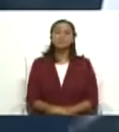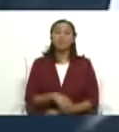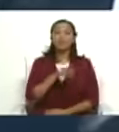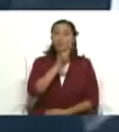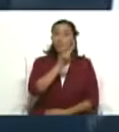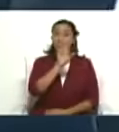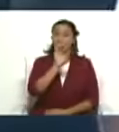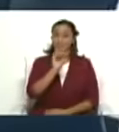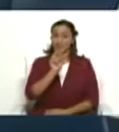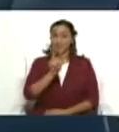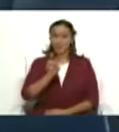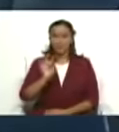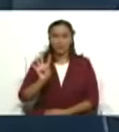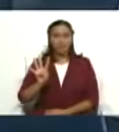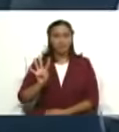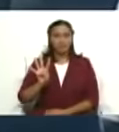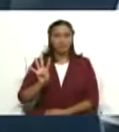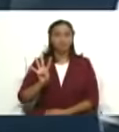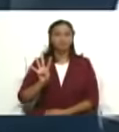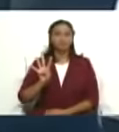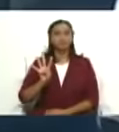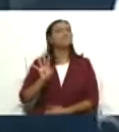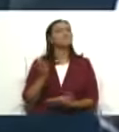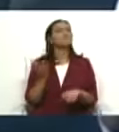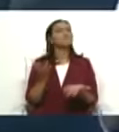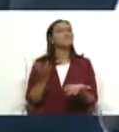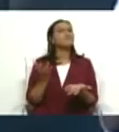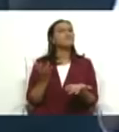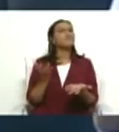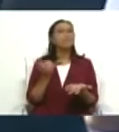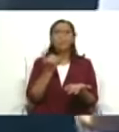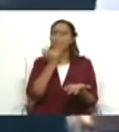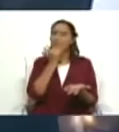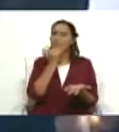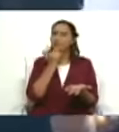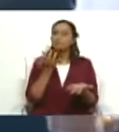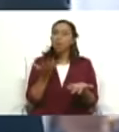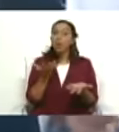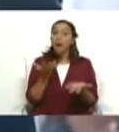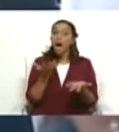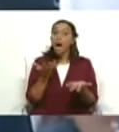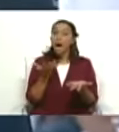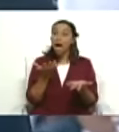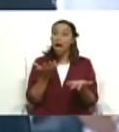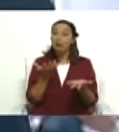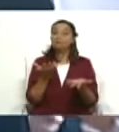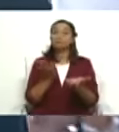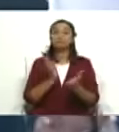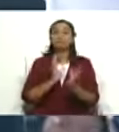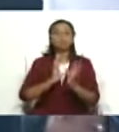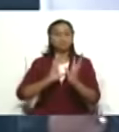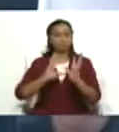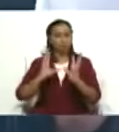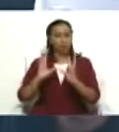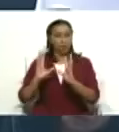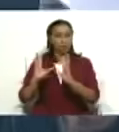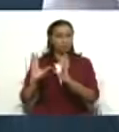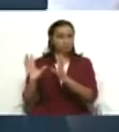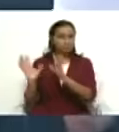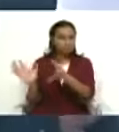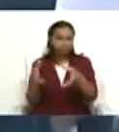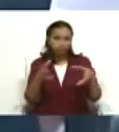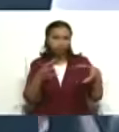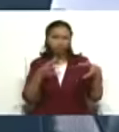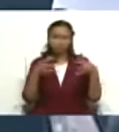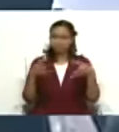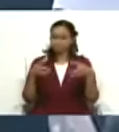2024, ocurrió la culminación de un proceso